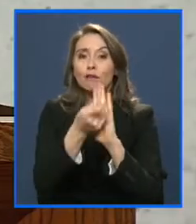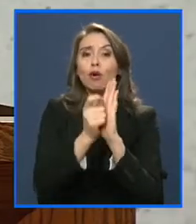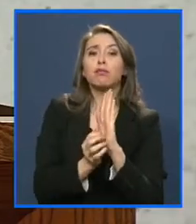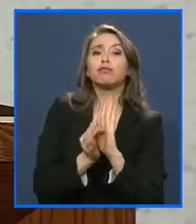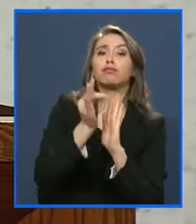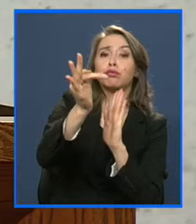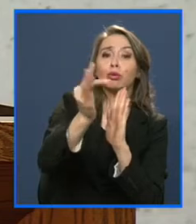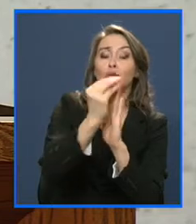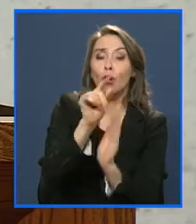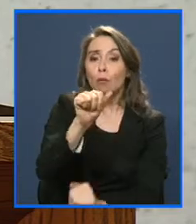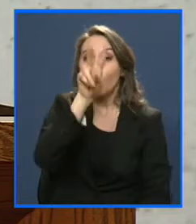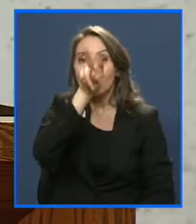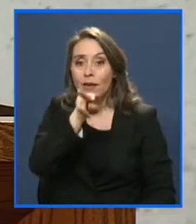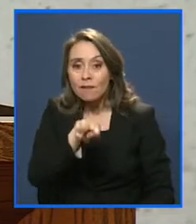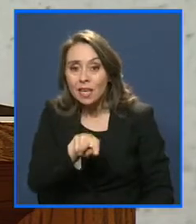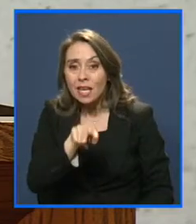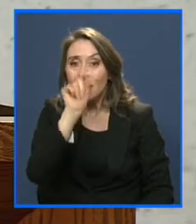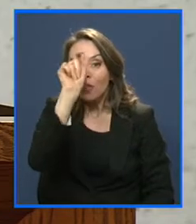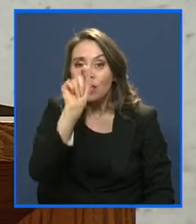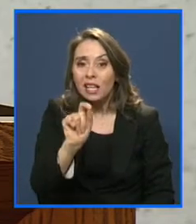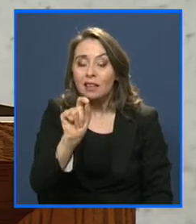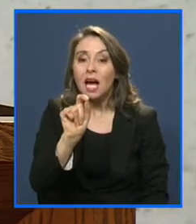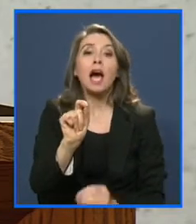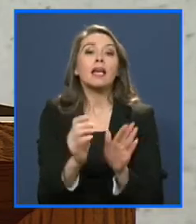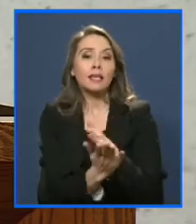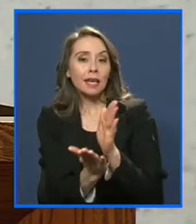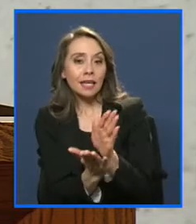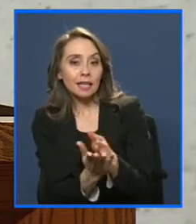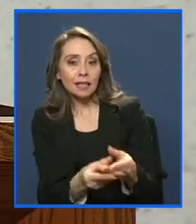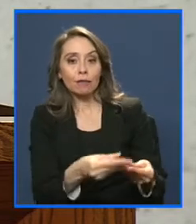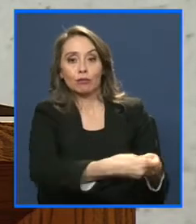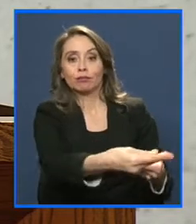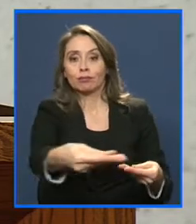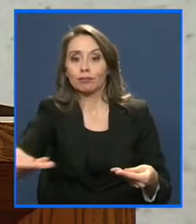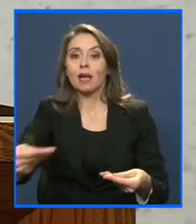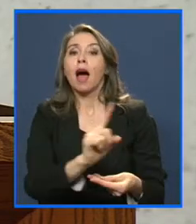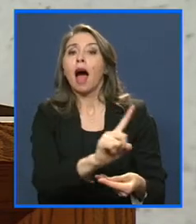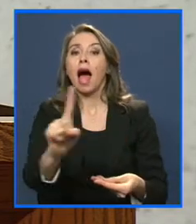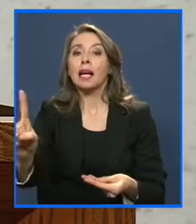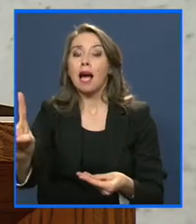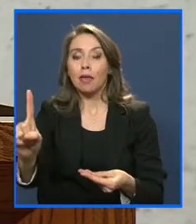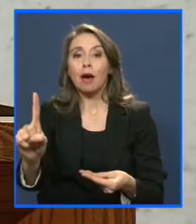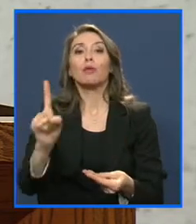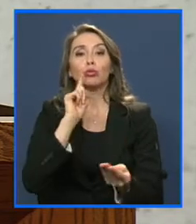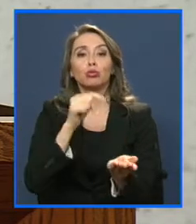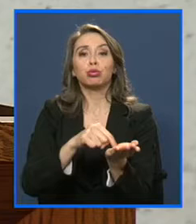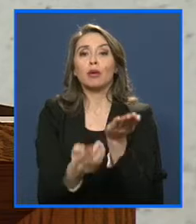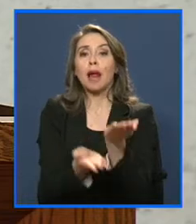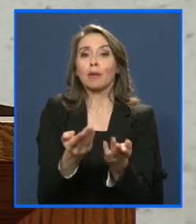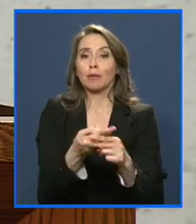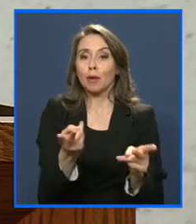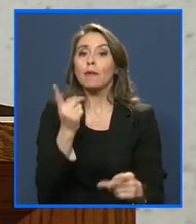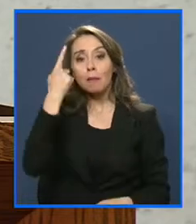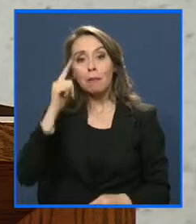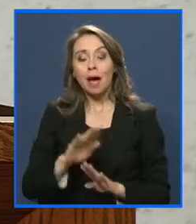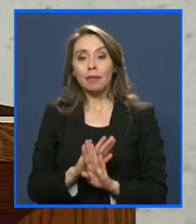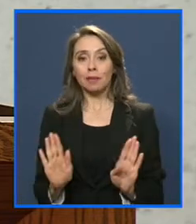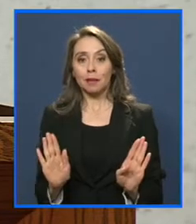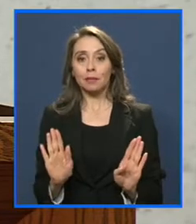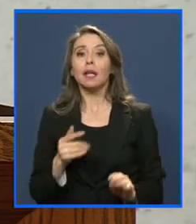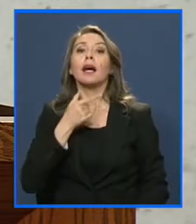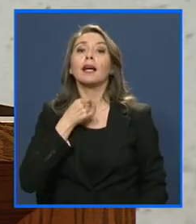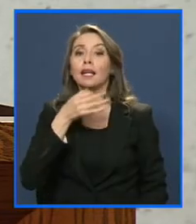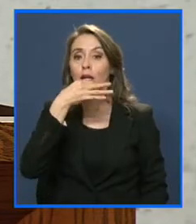ello la encontrarán con detalle en la cuenta escrita que se le entregara a cada uno de los presentes para concluir quiero